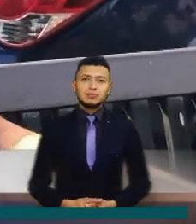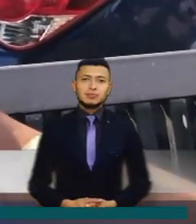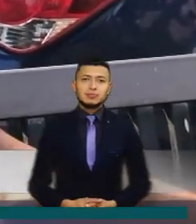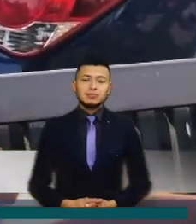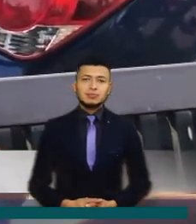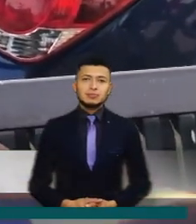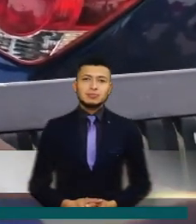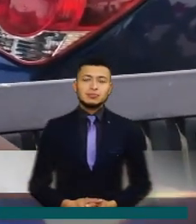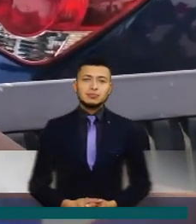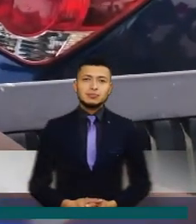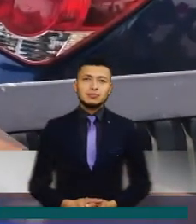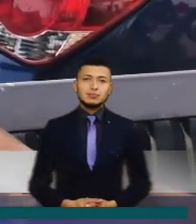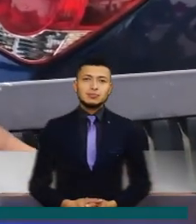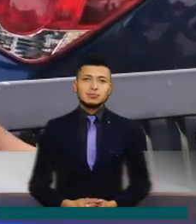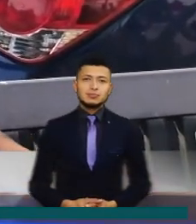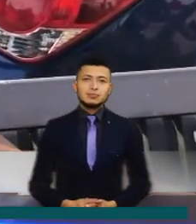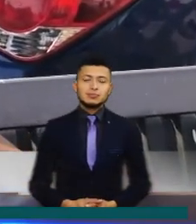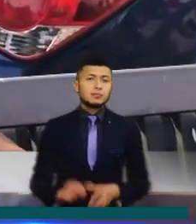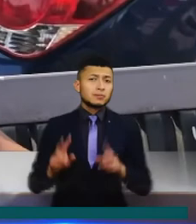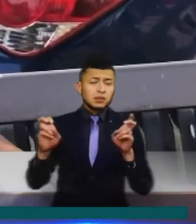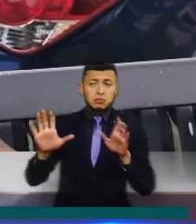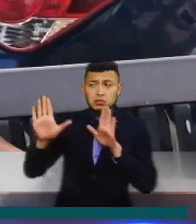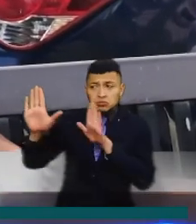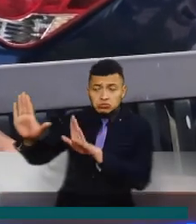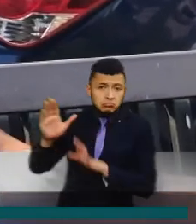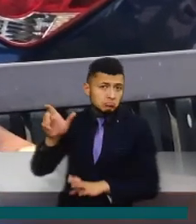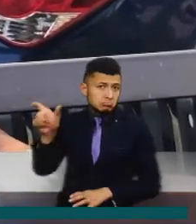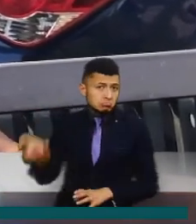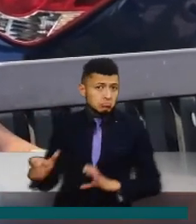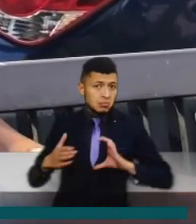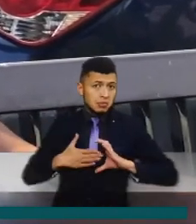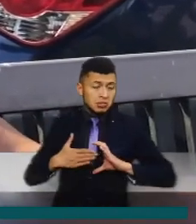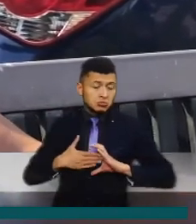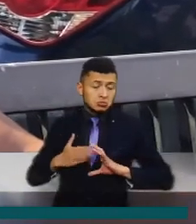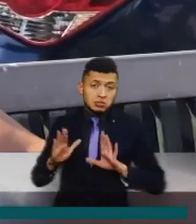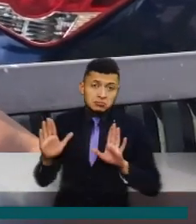él, que pues fue el número uno de